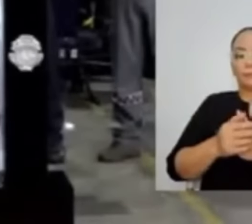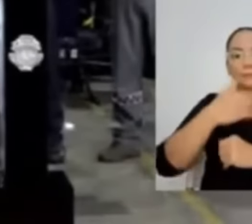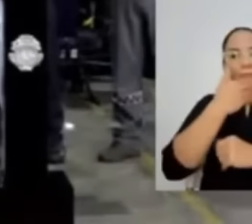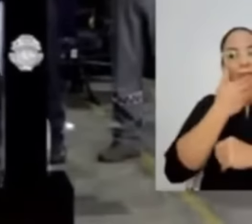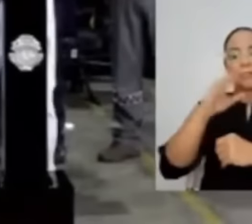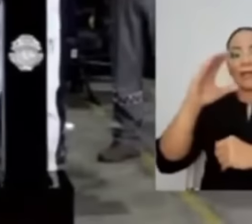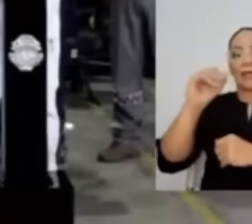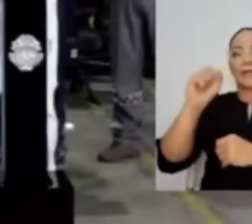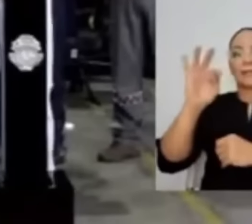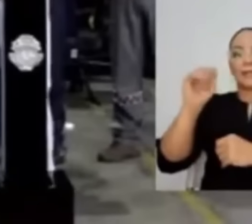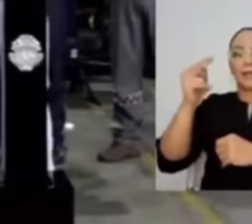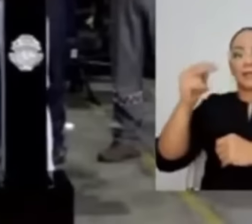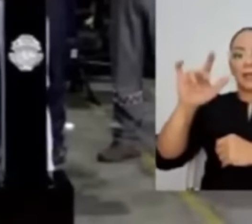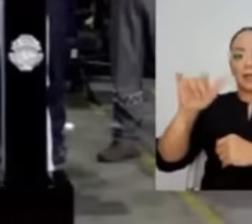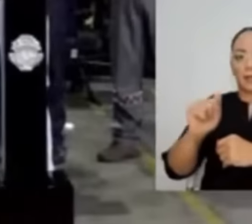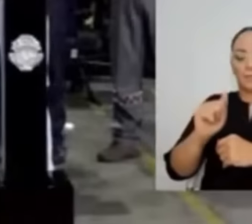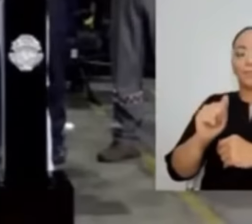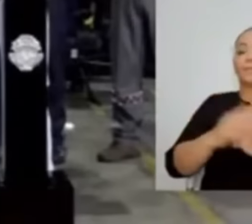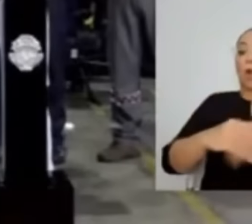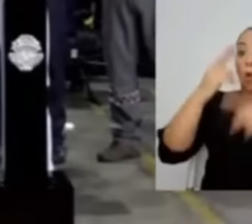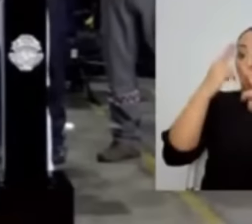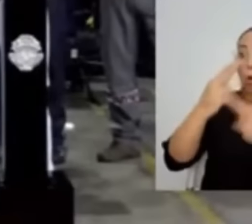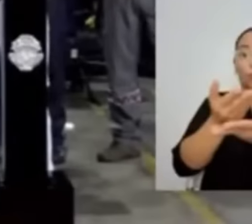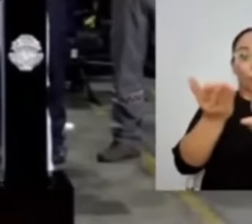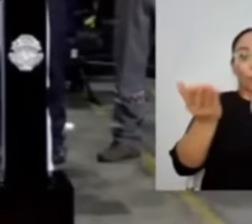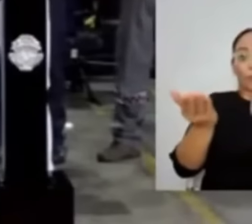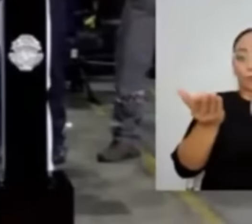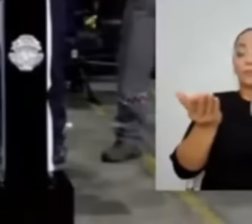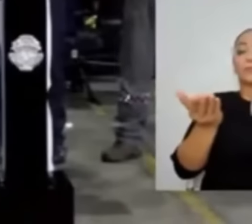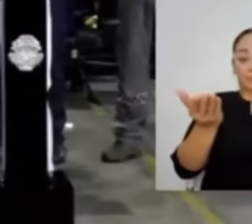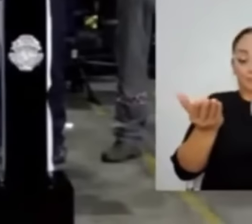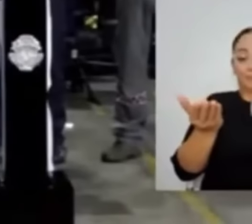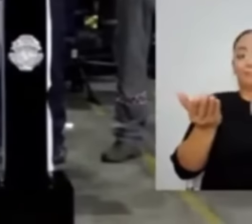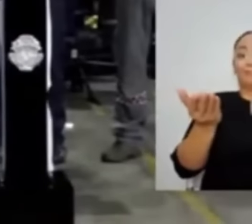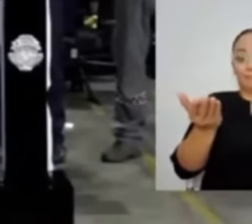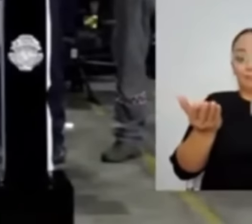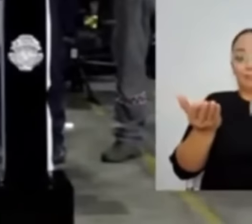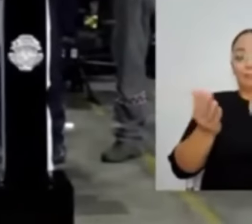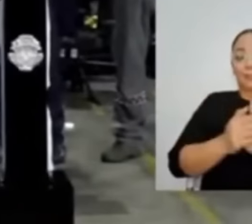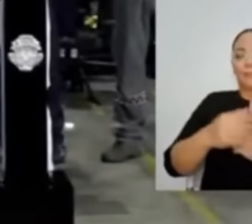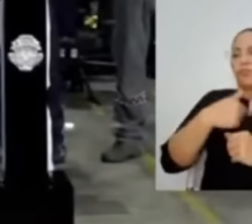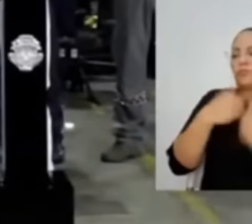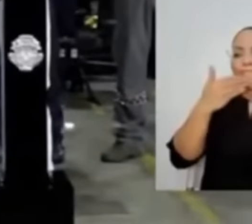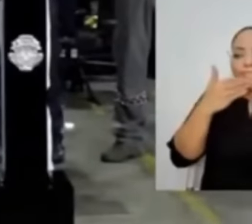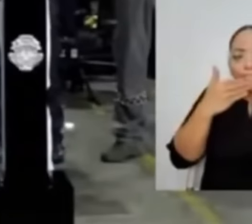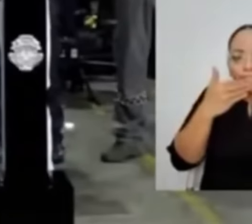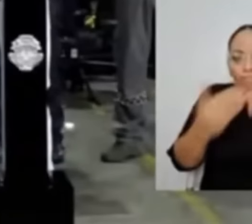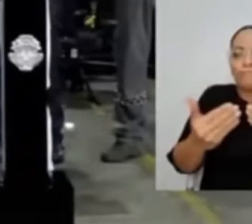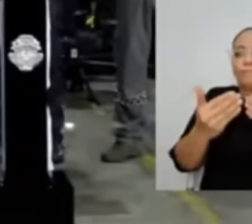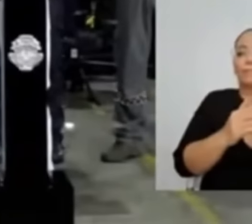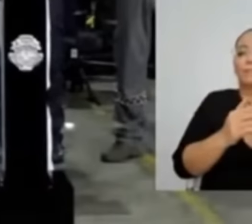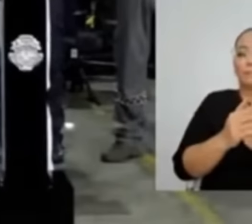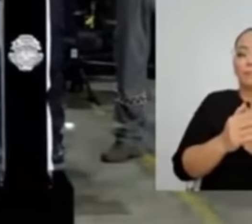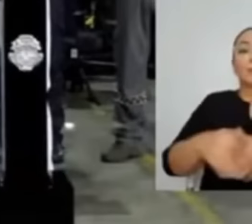Castañeda, aquí están. Honor a quien honor merece. Yo le agradezco a los